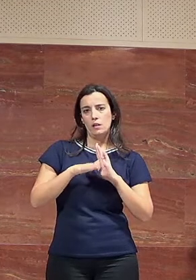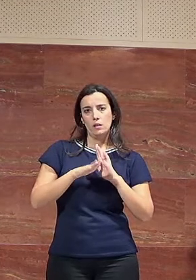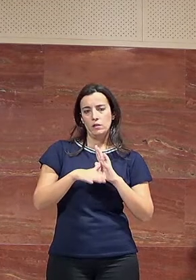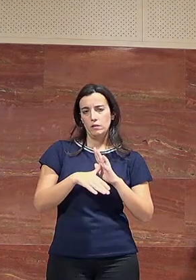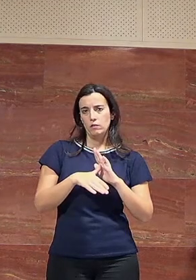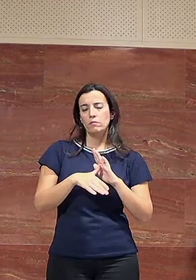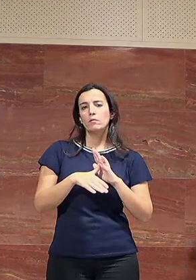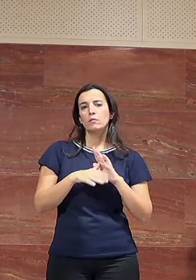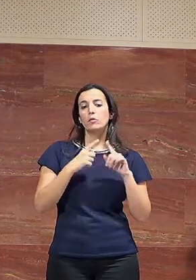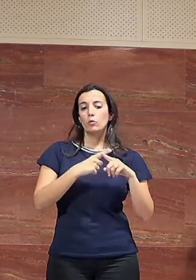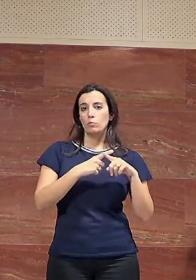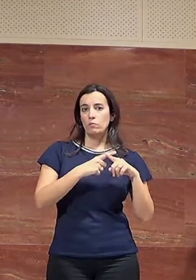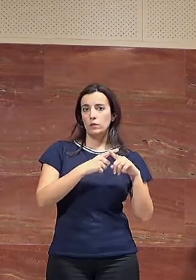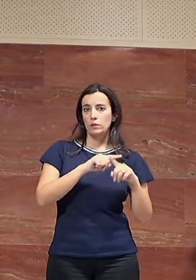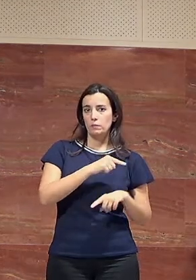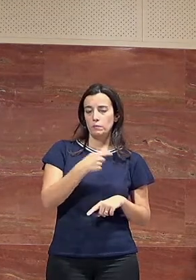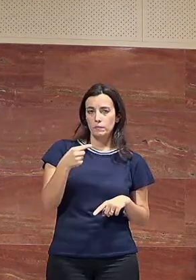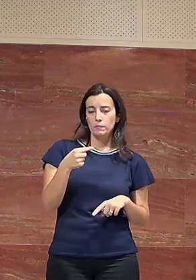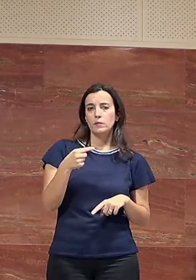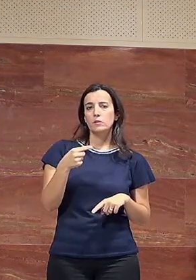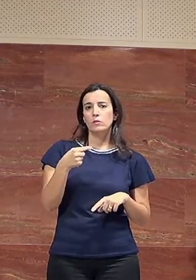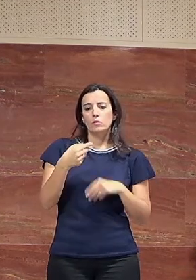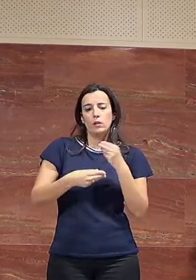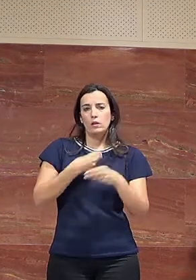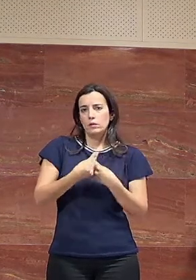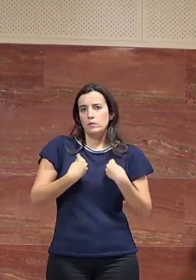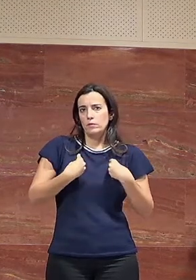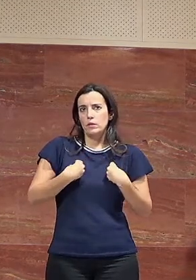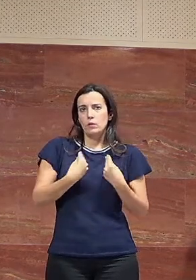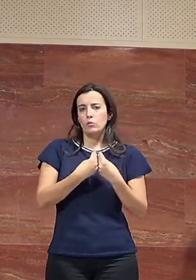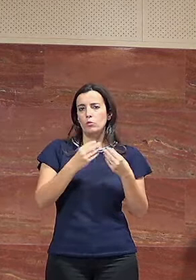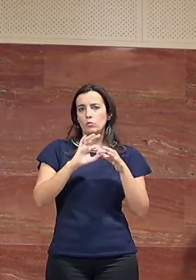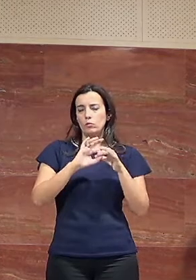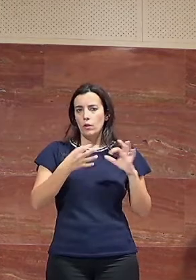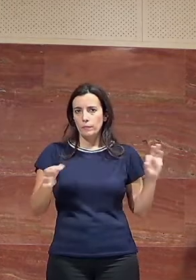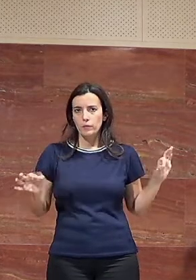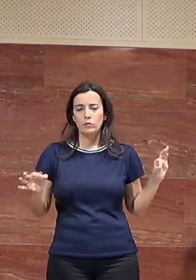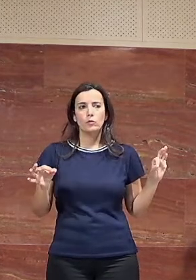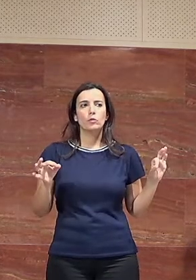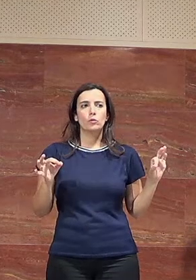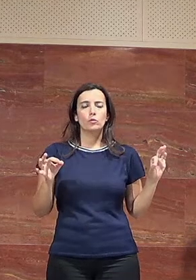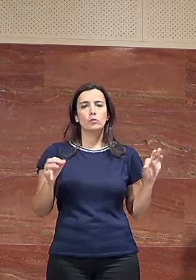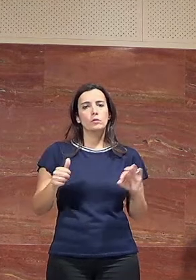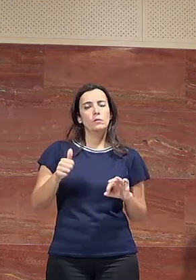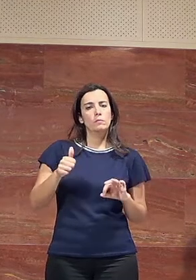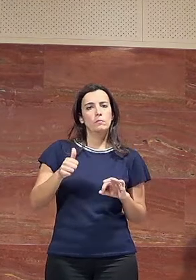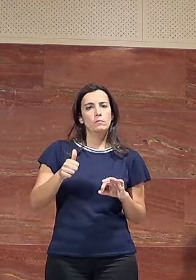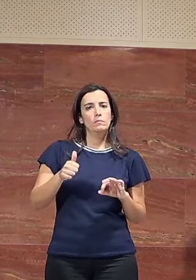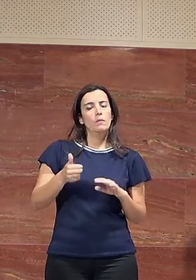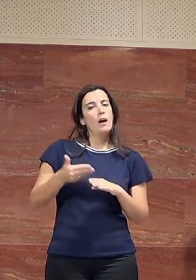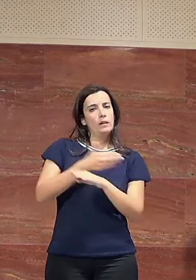Compartir un piso y organizar su vida con amigos se debe anticipar mucho más antes.